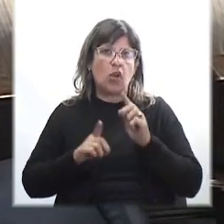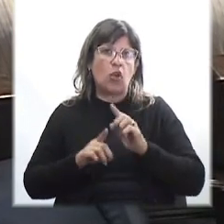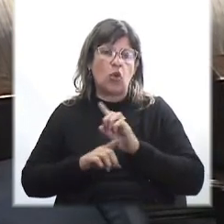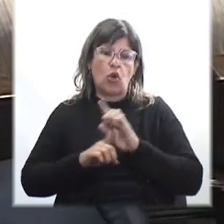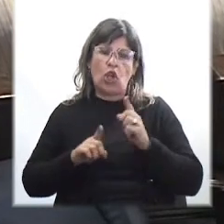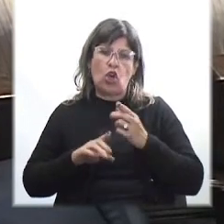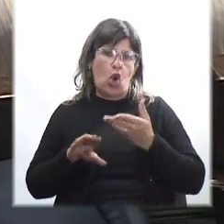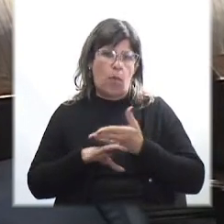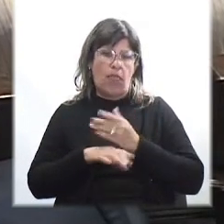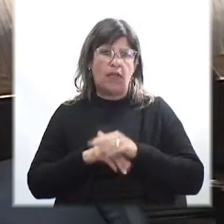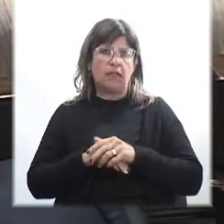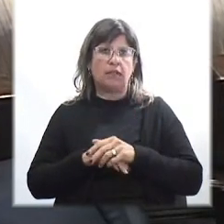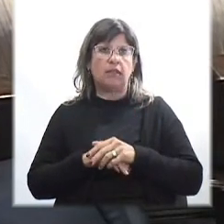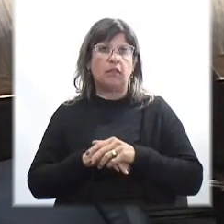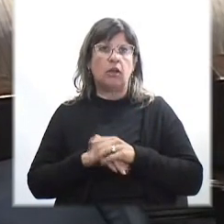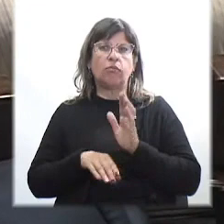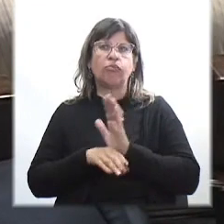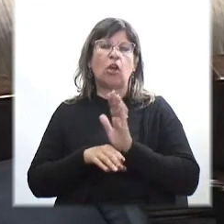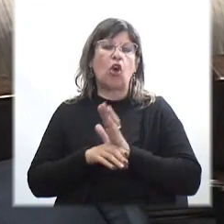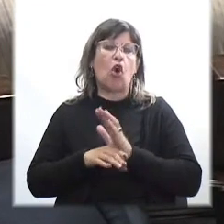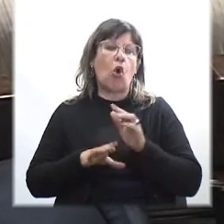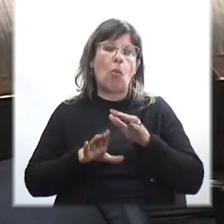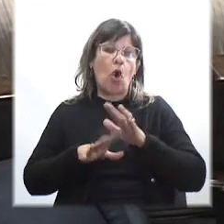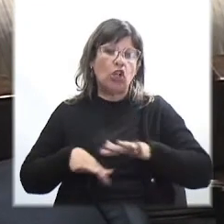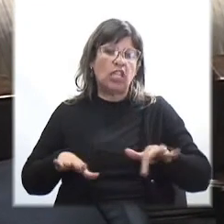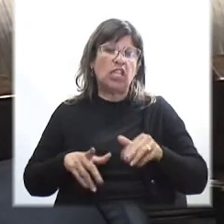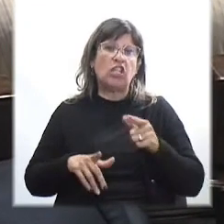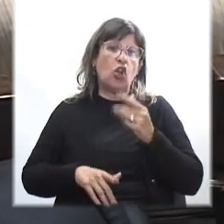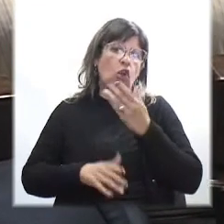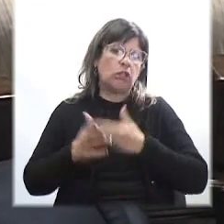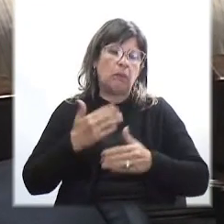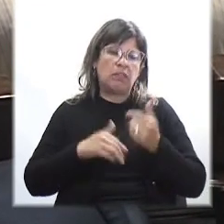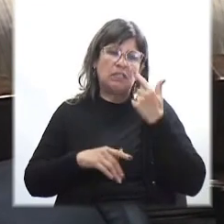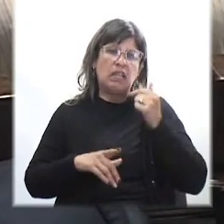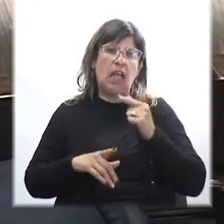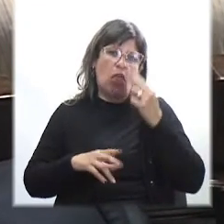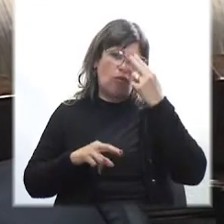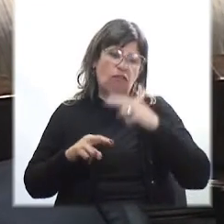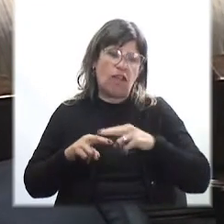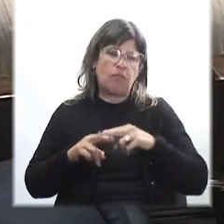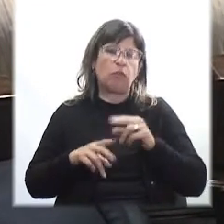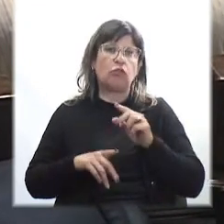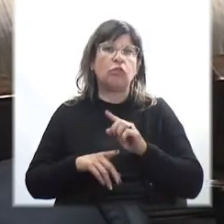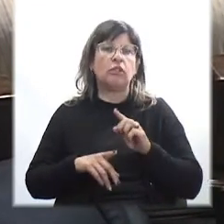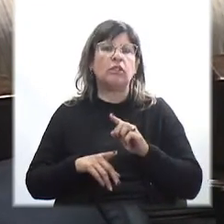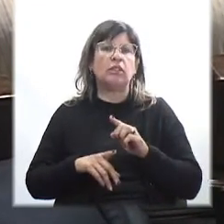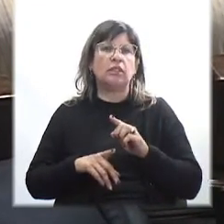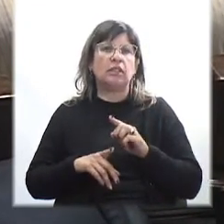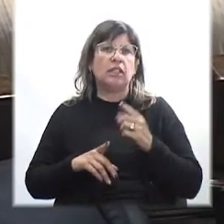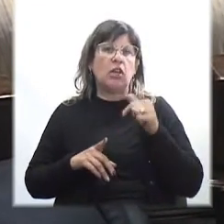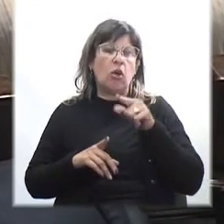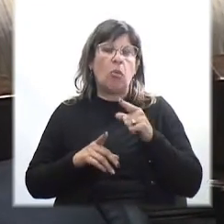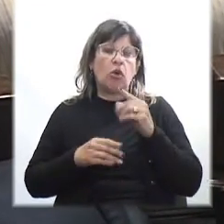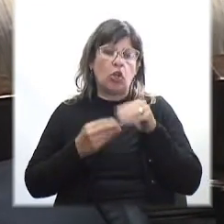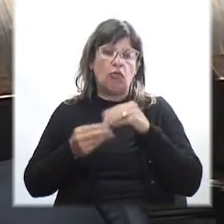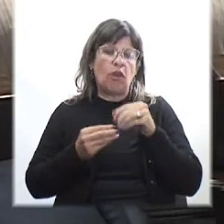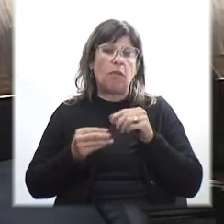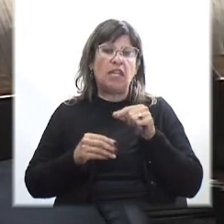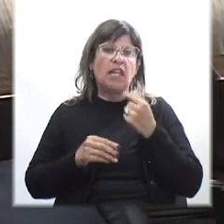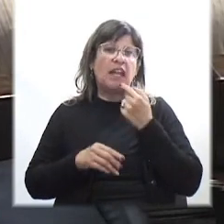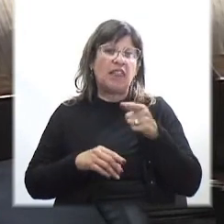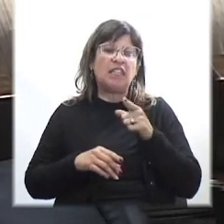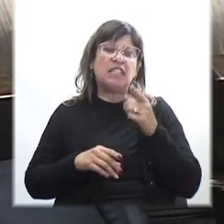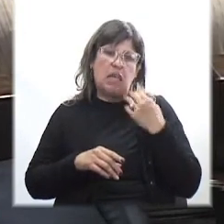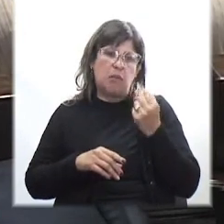que no lo piden, como niños, incapacitados, enfermos, eliminados porque algún pariente suyo dice que él